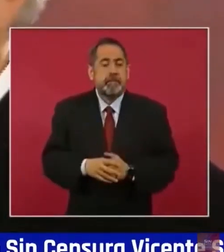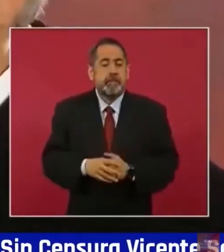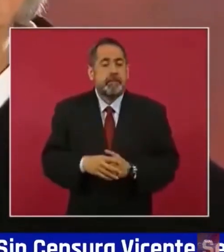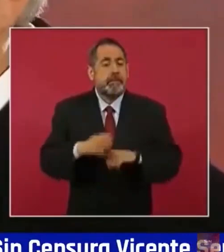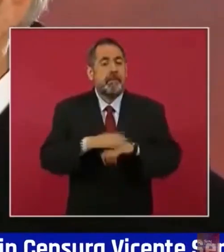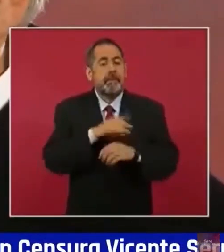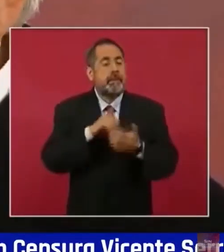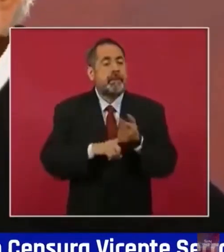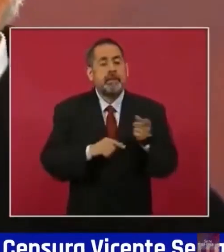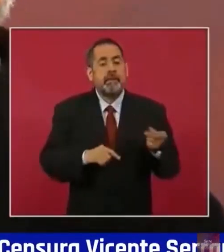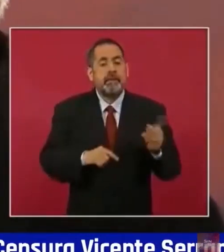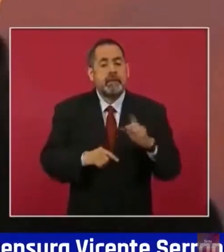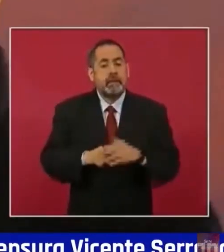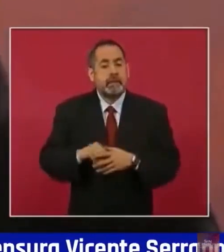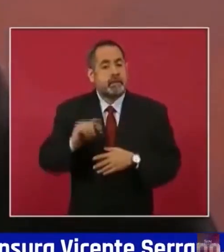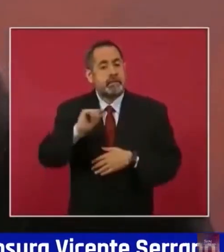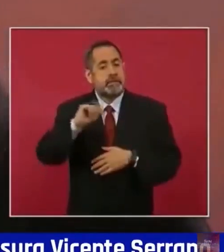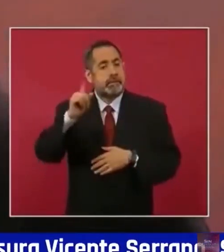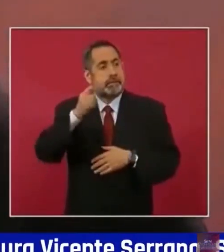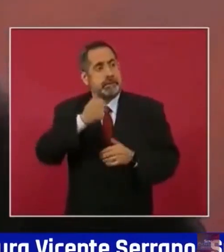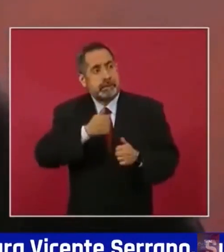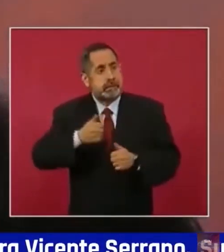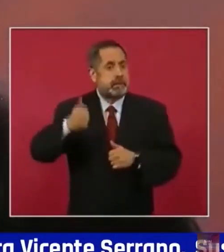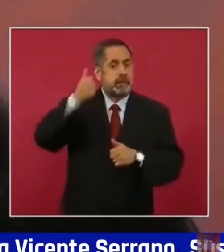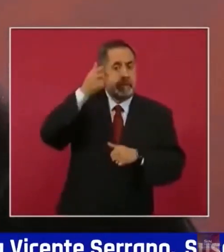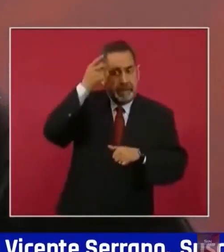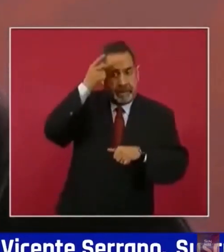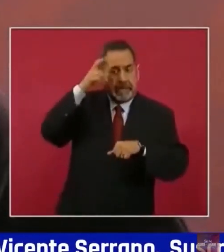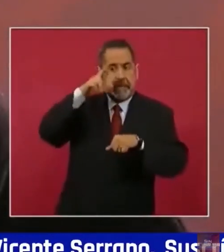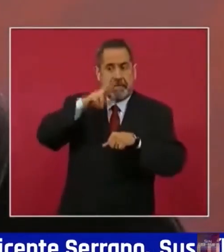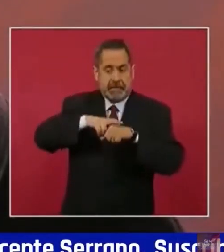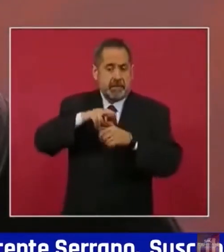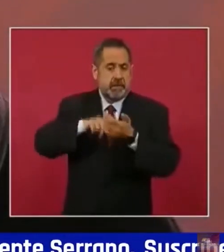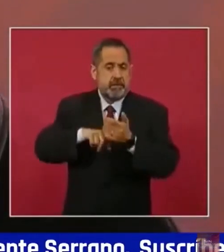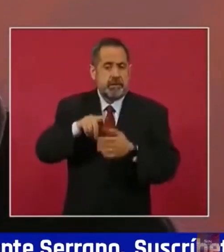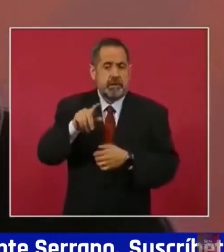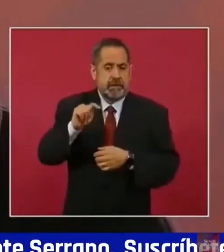porque un alto directivo